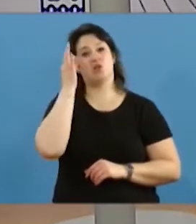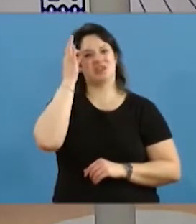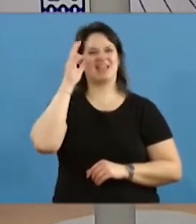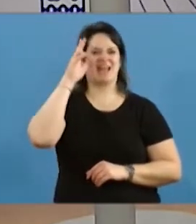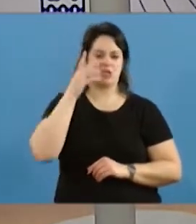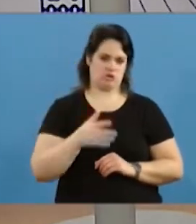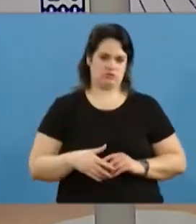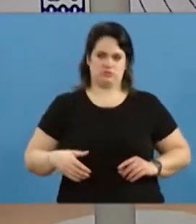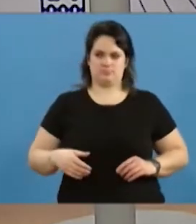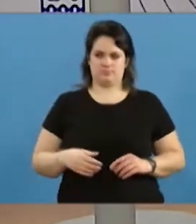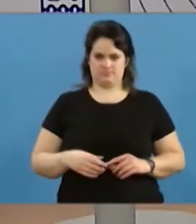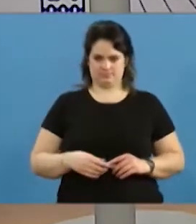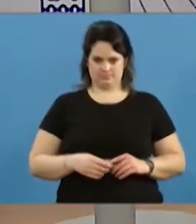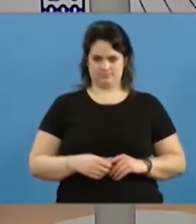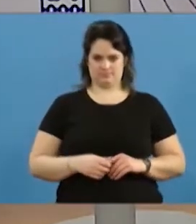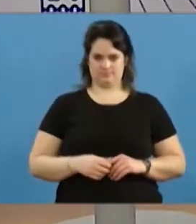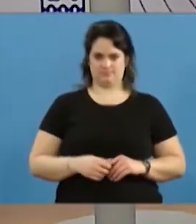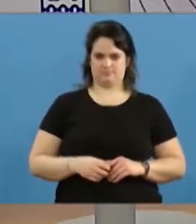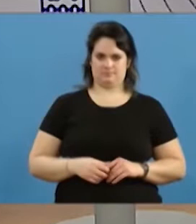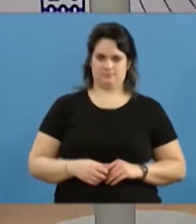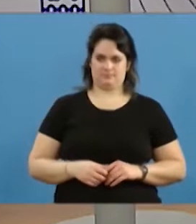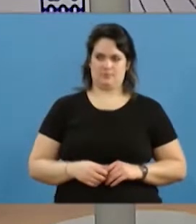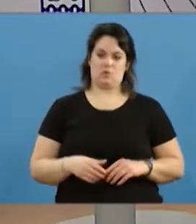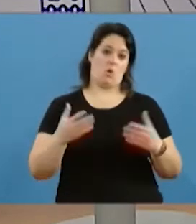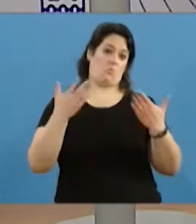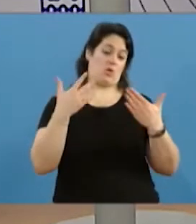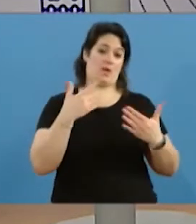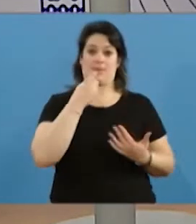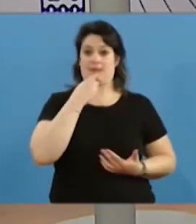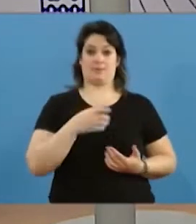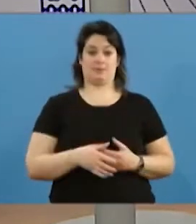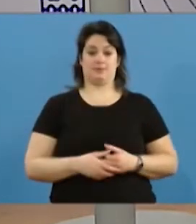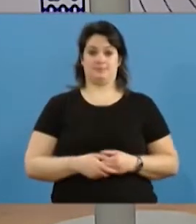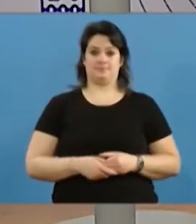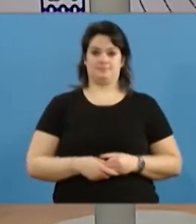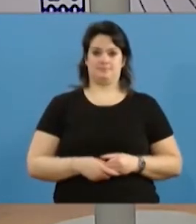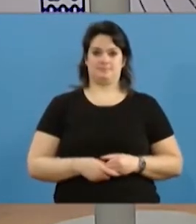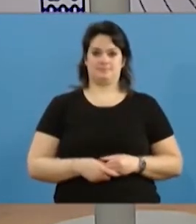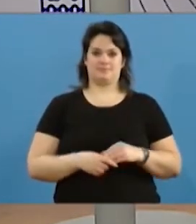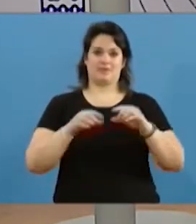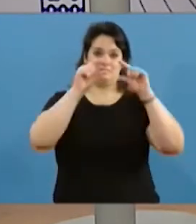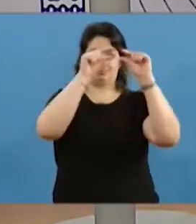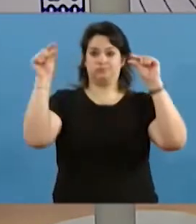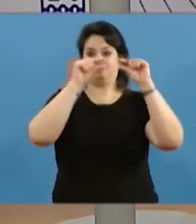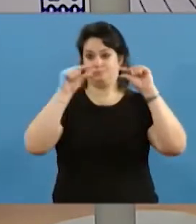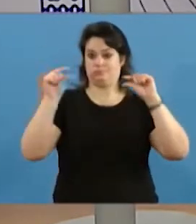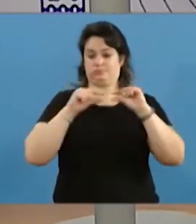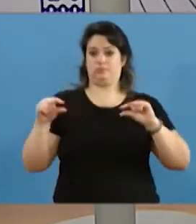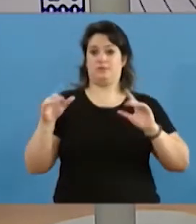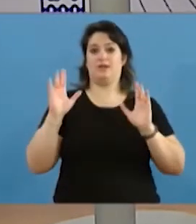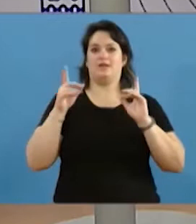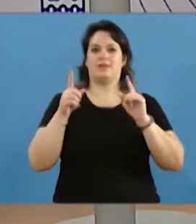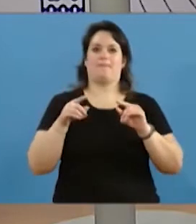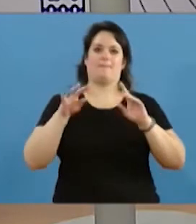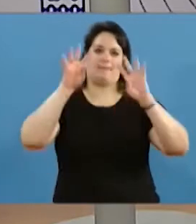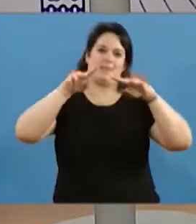38. Bien. ¿Sí? Ahora, yo podría haber tenido un gráfico de barras y podría haber construido una